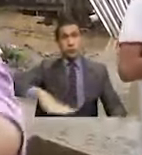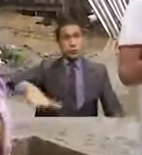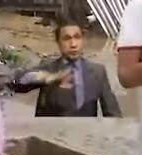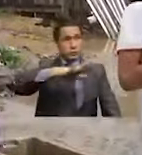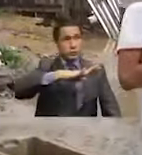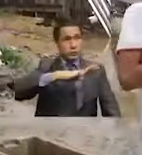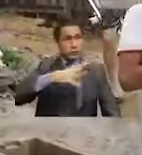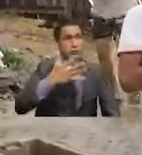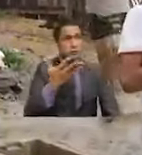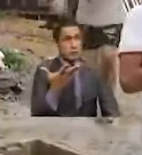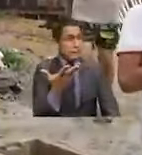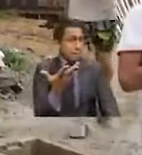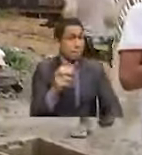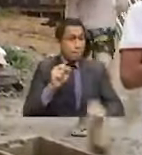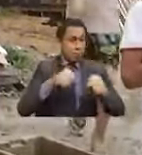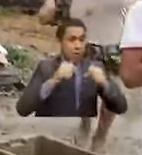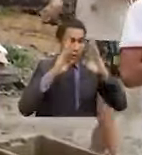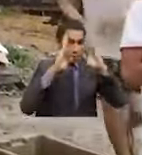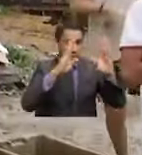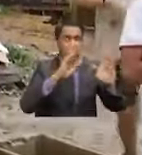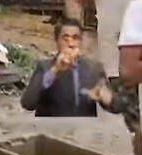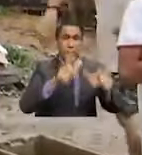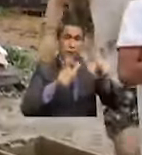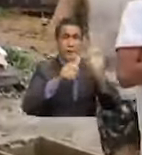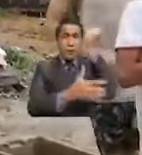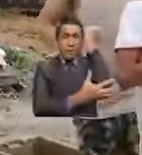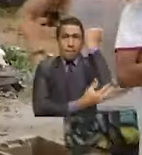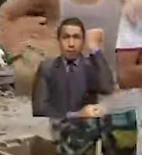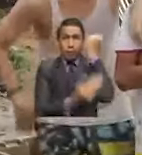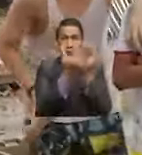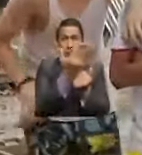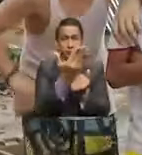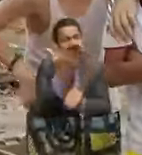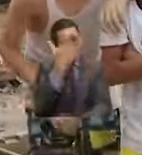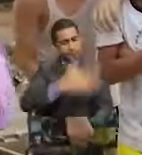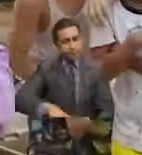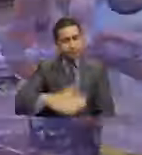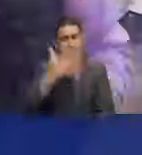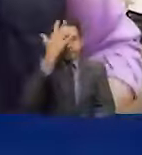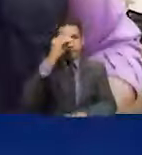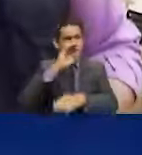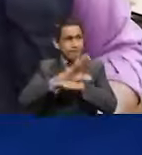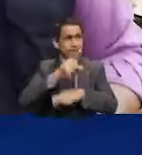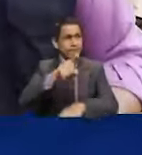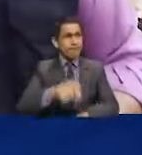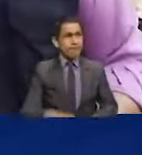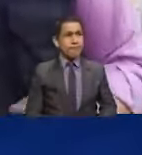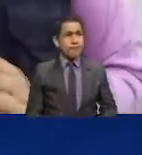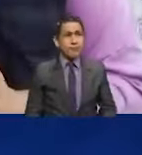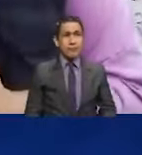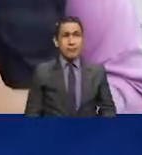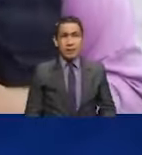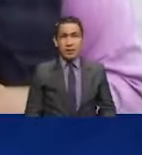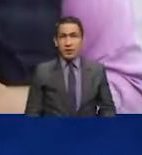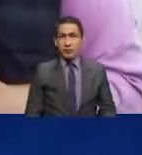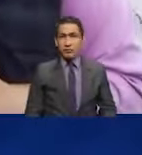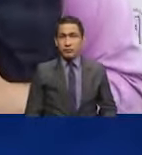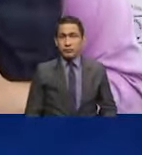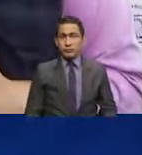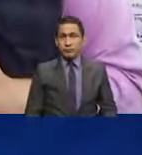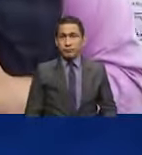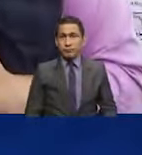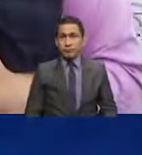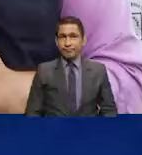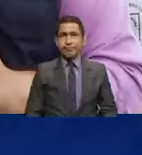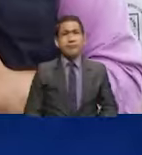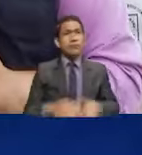la ayuda a los sectores que más lo necesitan. Esto en cuanto a información, compañeros. Seguimos con más. Muy buenas tardes. Buenas